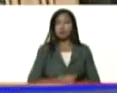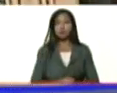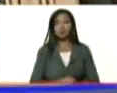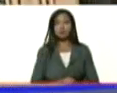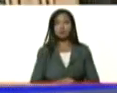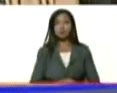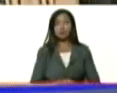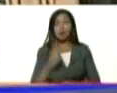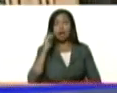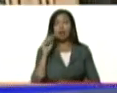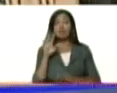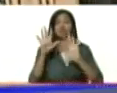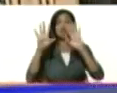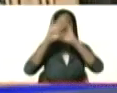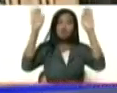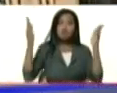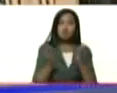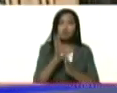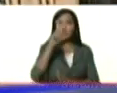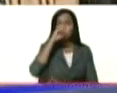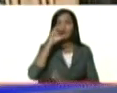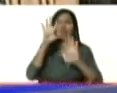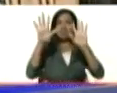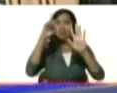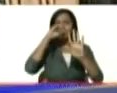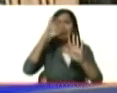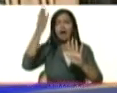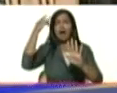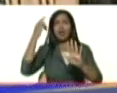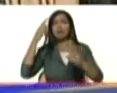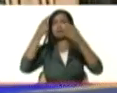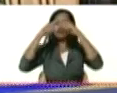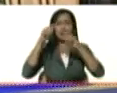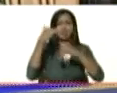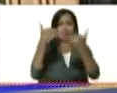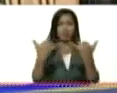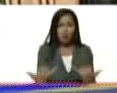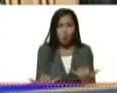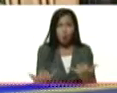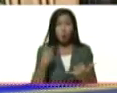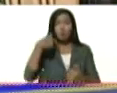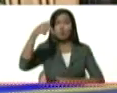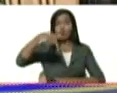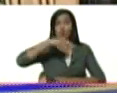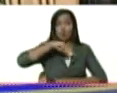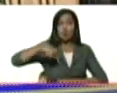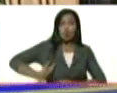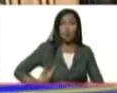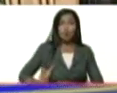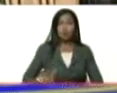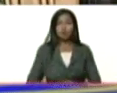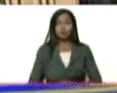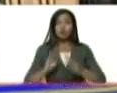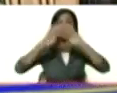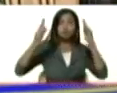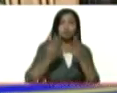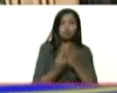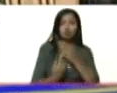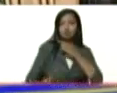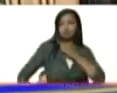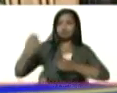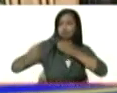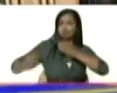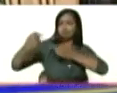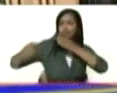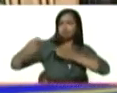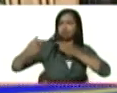El mundo de hace 10 años es un mundo muy distinto al de hoy. Hoy hay un mundo en disputa.